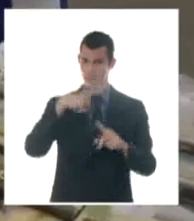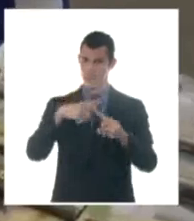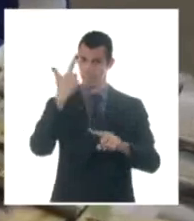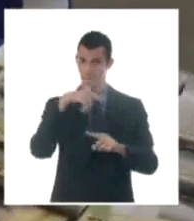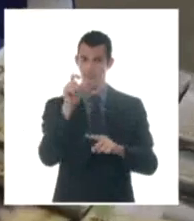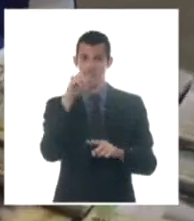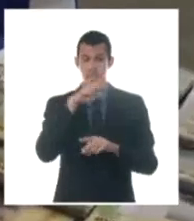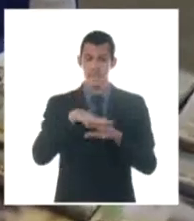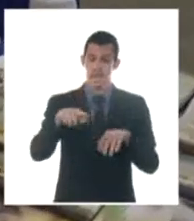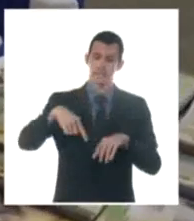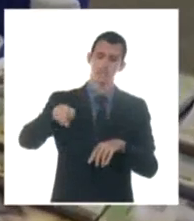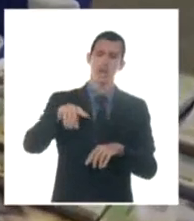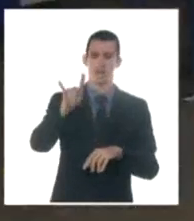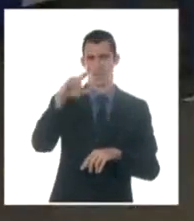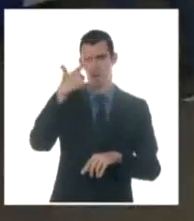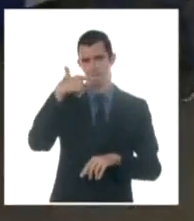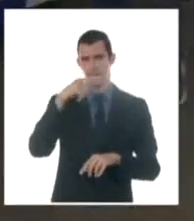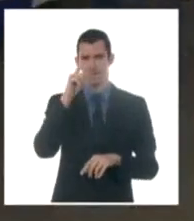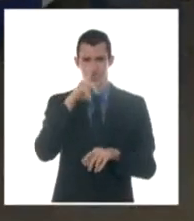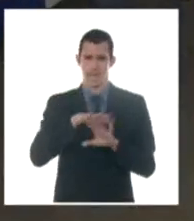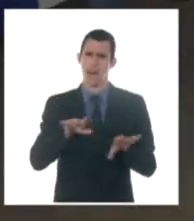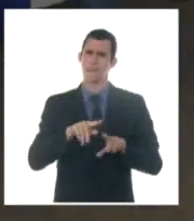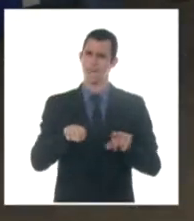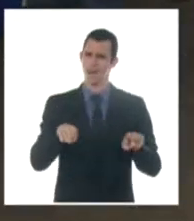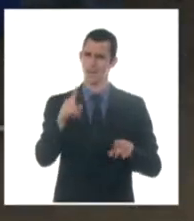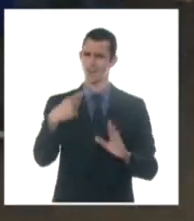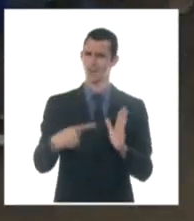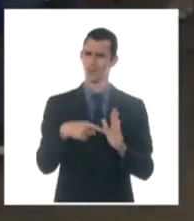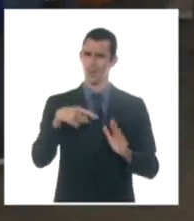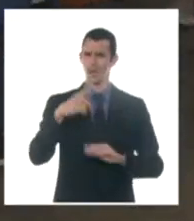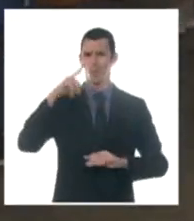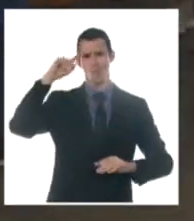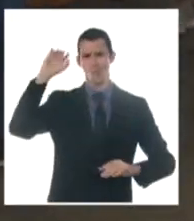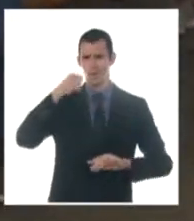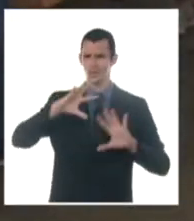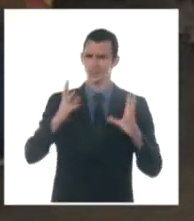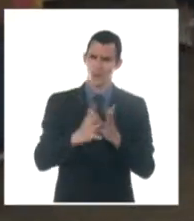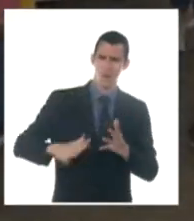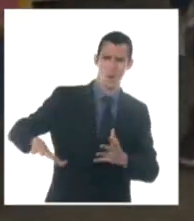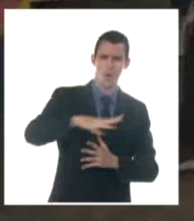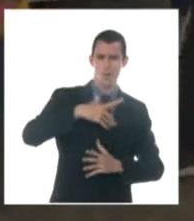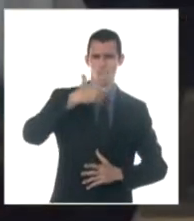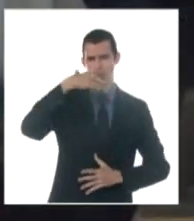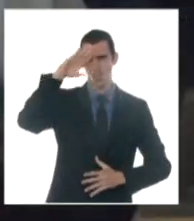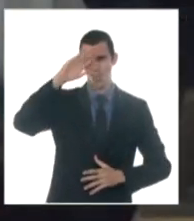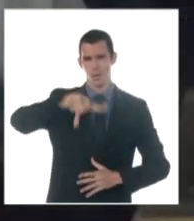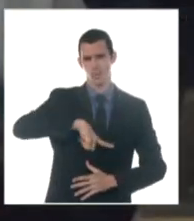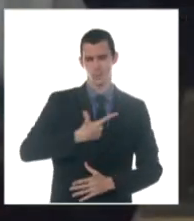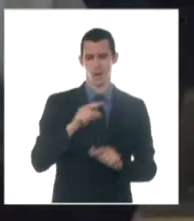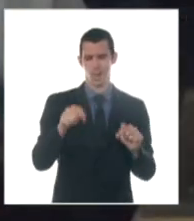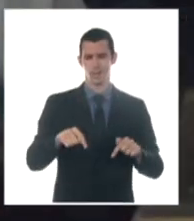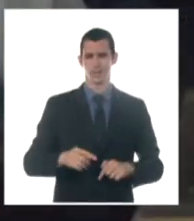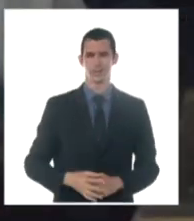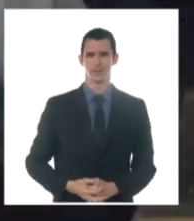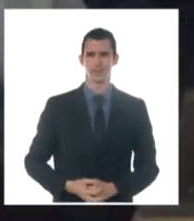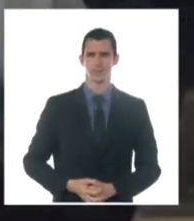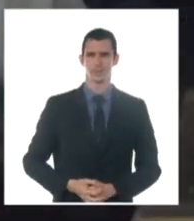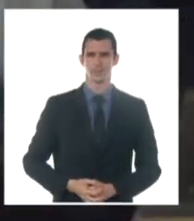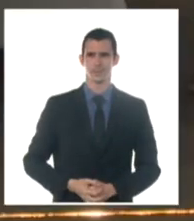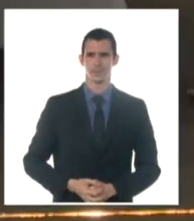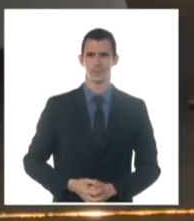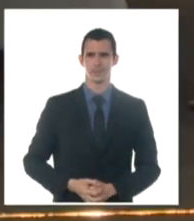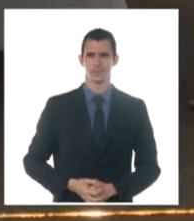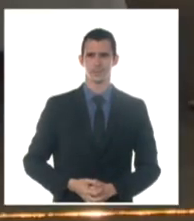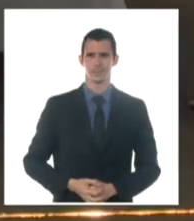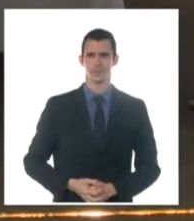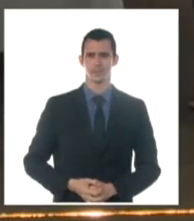de que Cuba y su cultura dejan huellas en Veracruz. Oniel Alejandro y Jenny Fleites, Sistema Informativo de